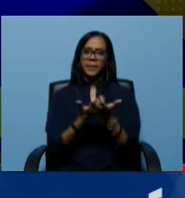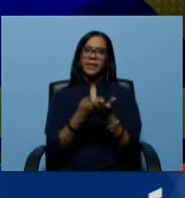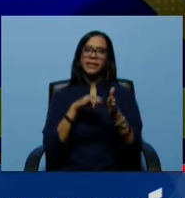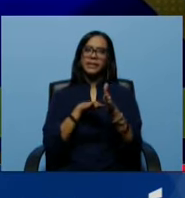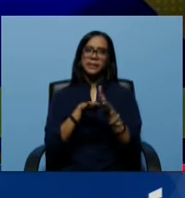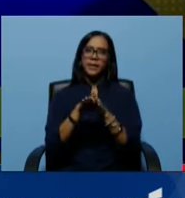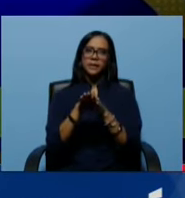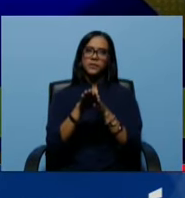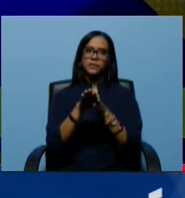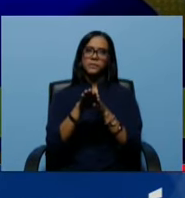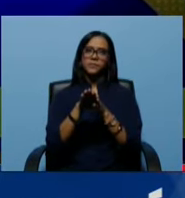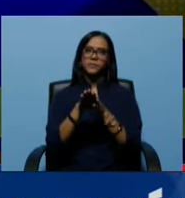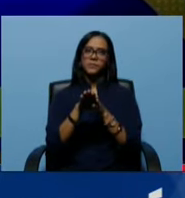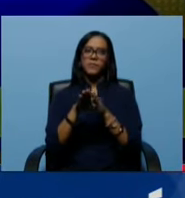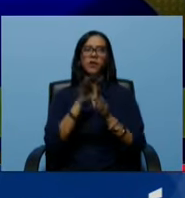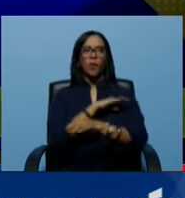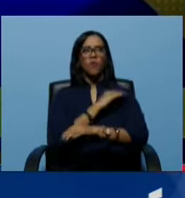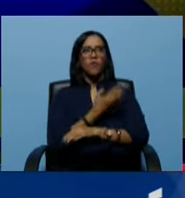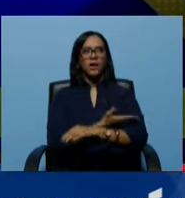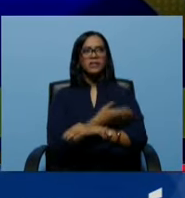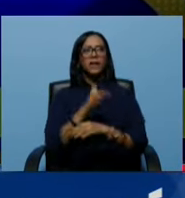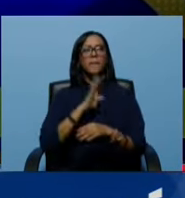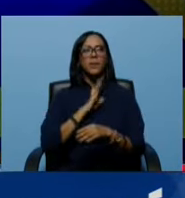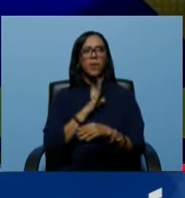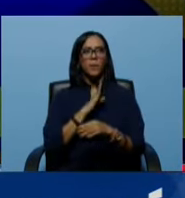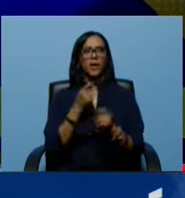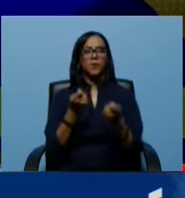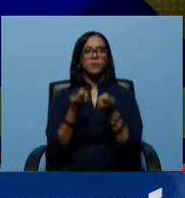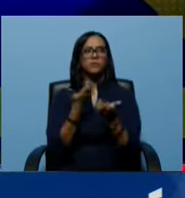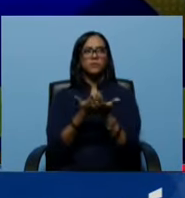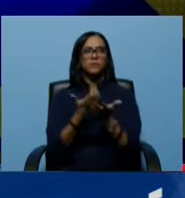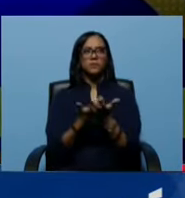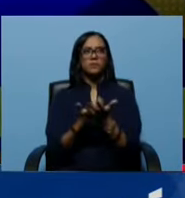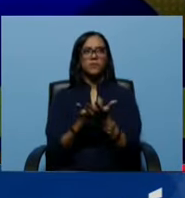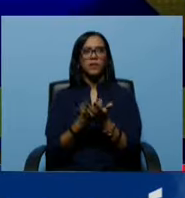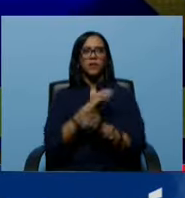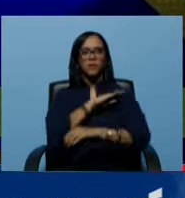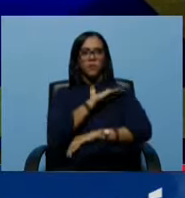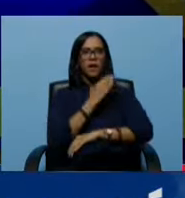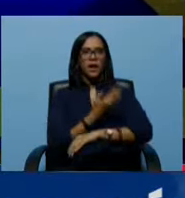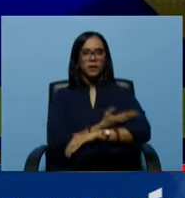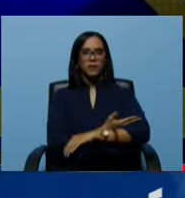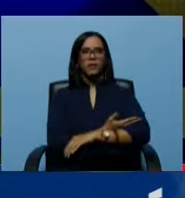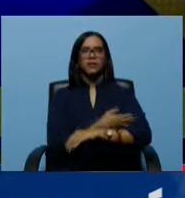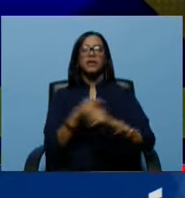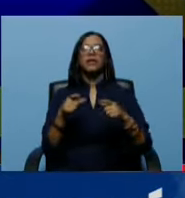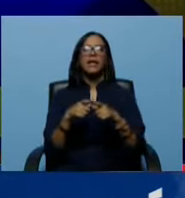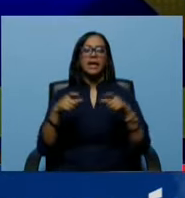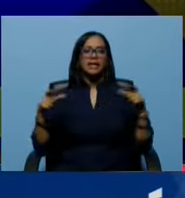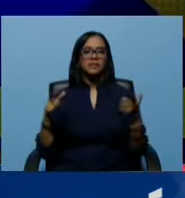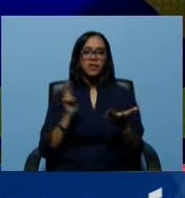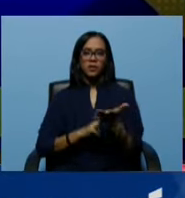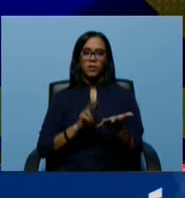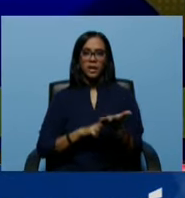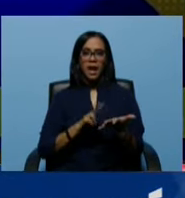crecimiento con fuerza propia, una economía robusta, de crecimiento real,